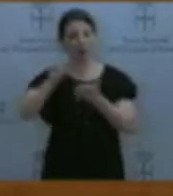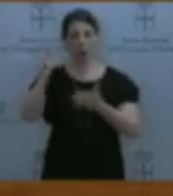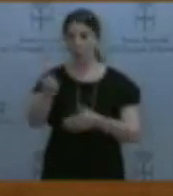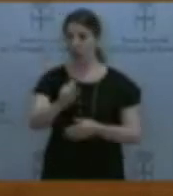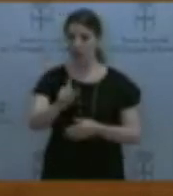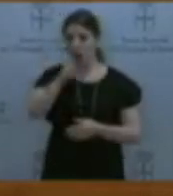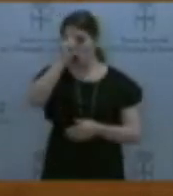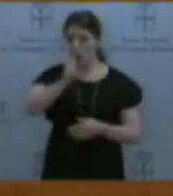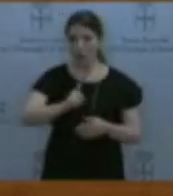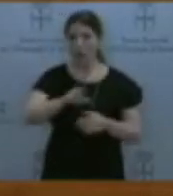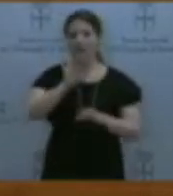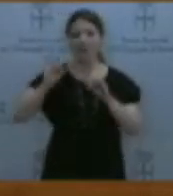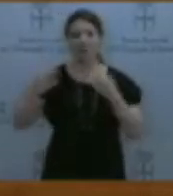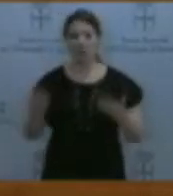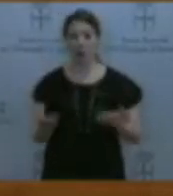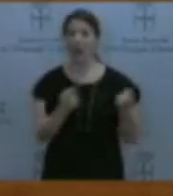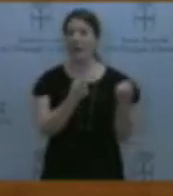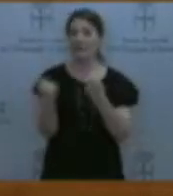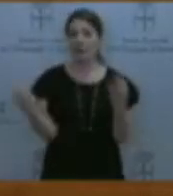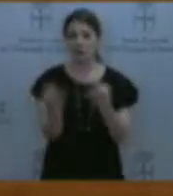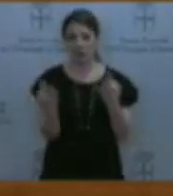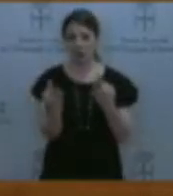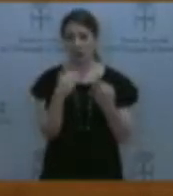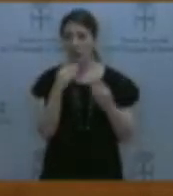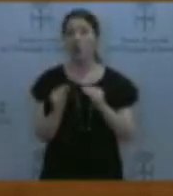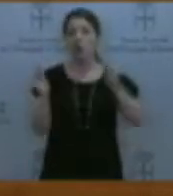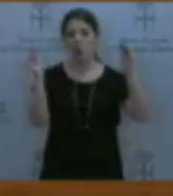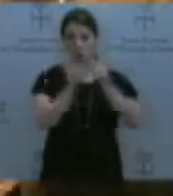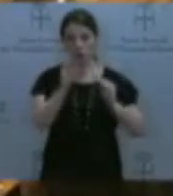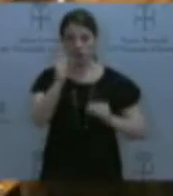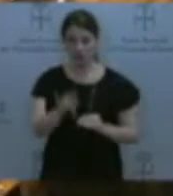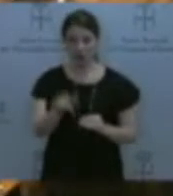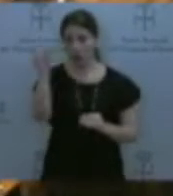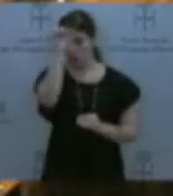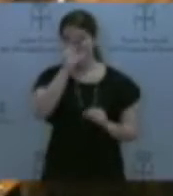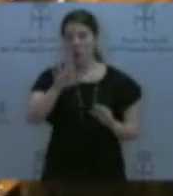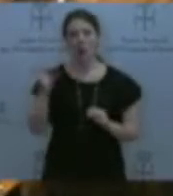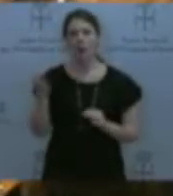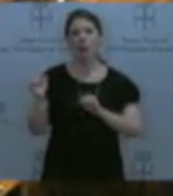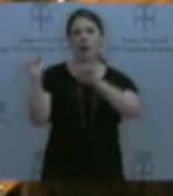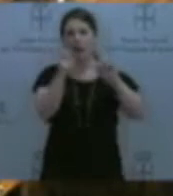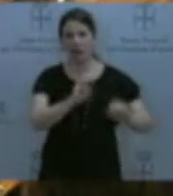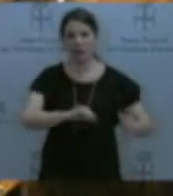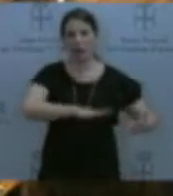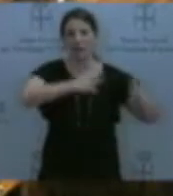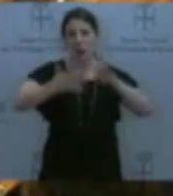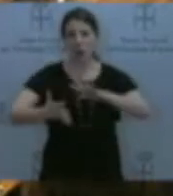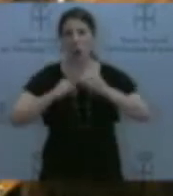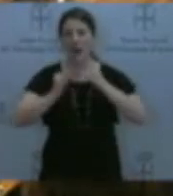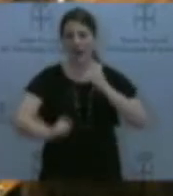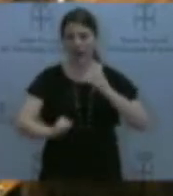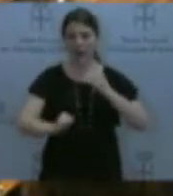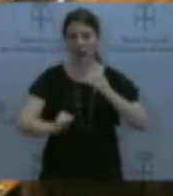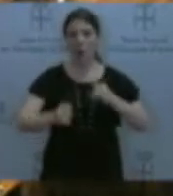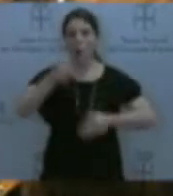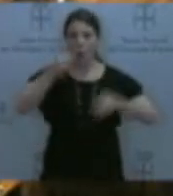Necesitamos un frente común, sí, pero un frente que defienda una transición energética justa y progresiva frente a la ruptura, que